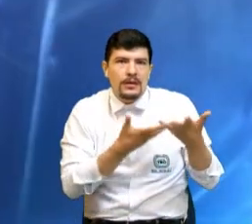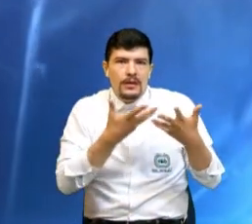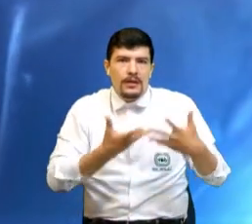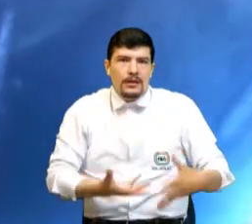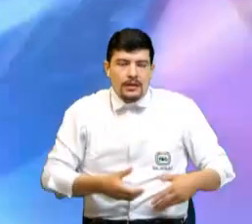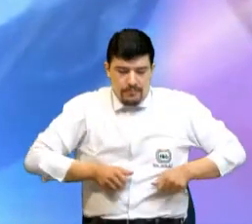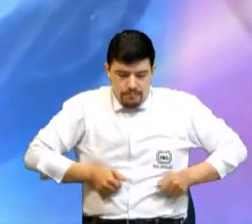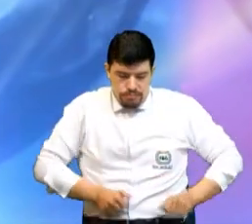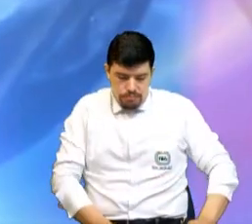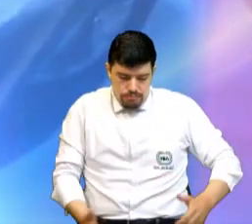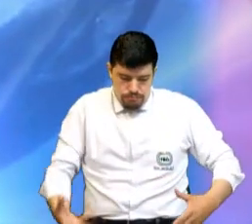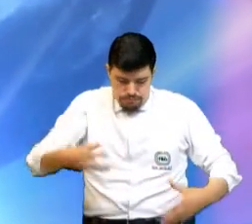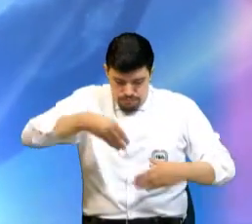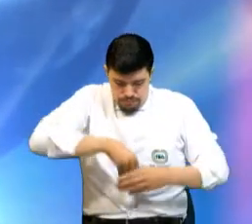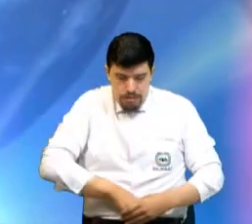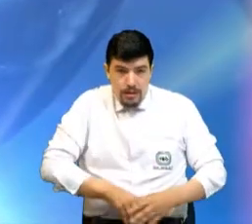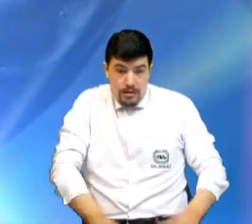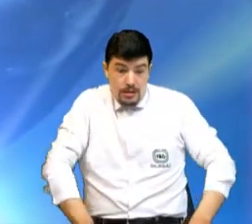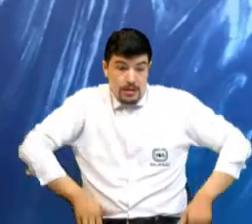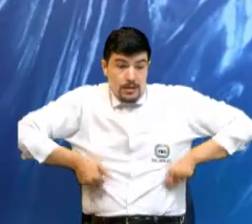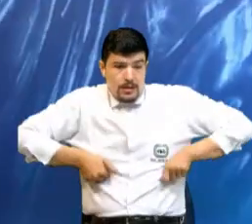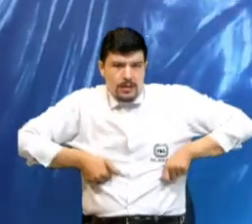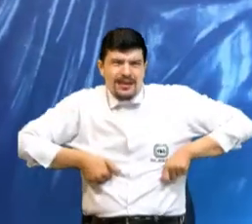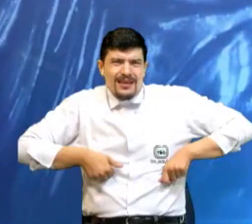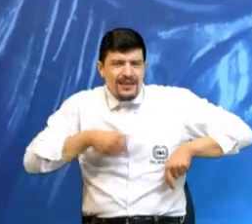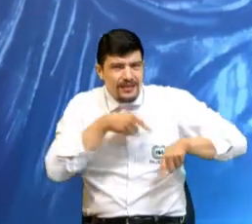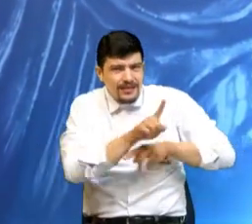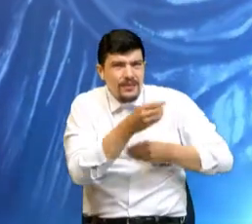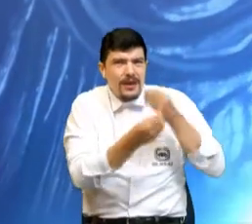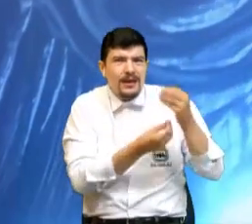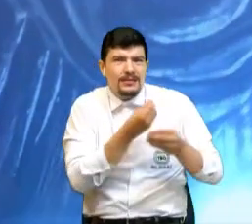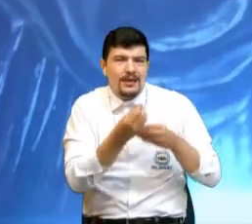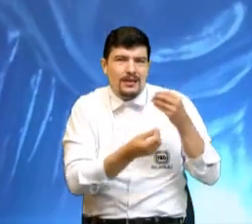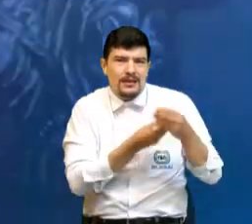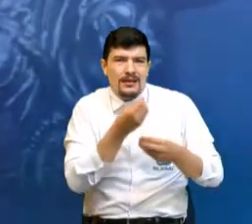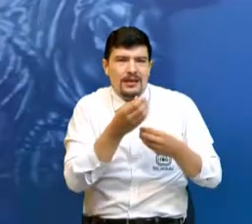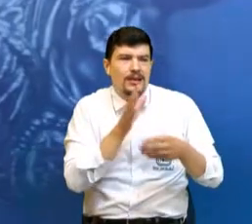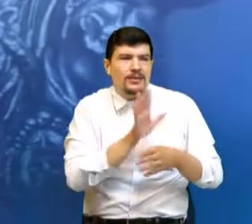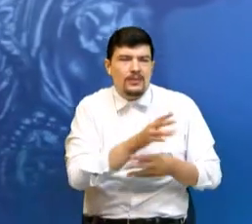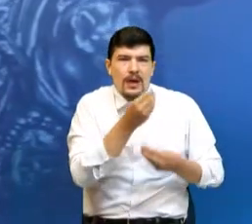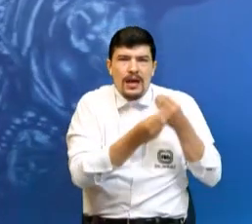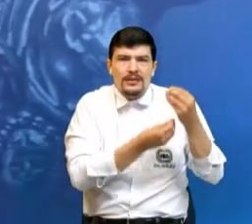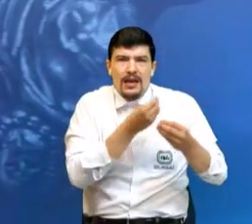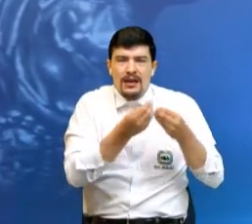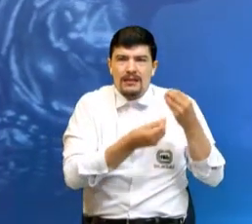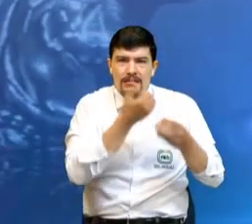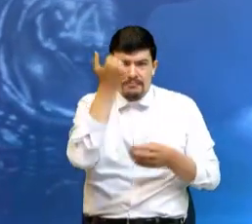ahí y lo hacía uno masturbarlo hasta que se venía.